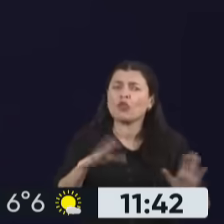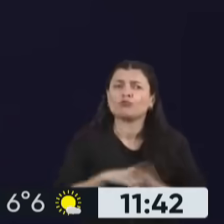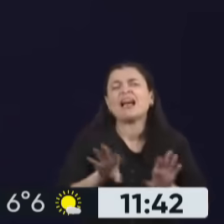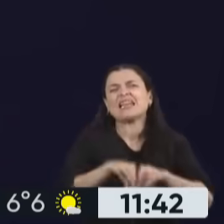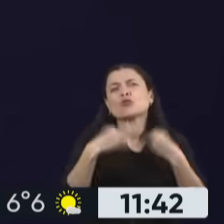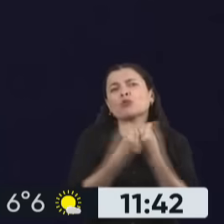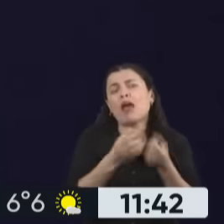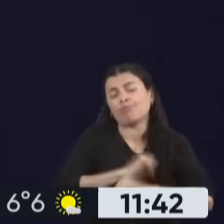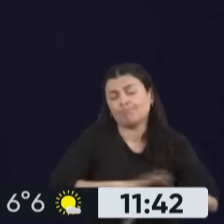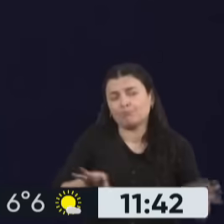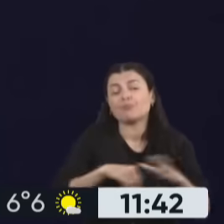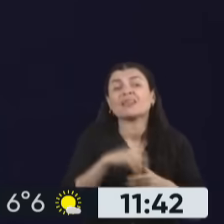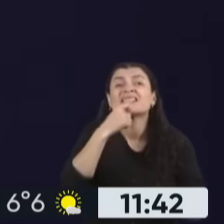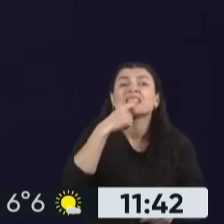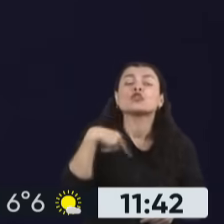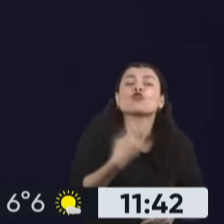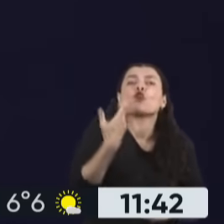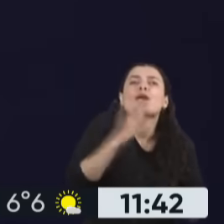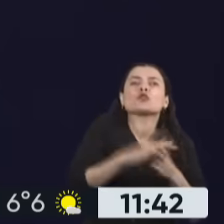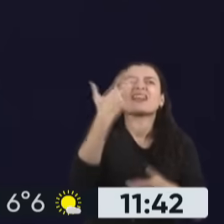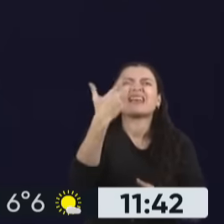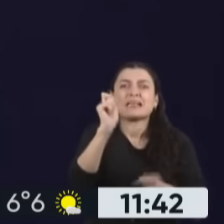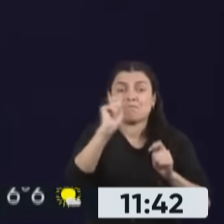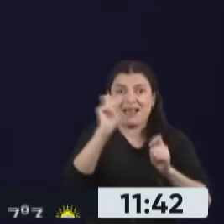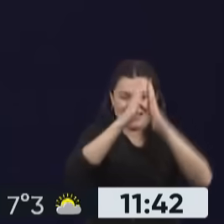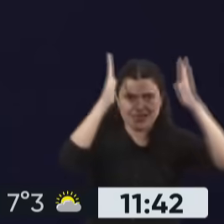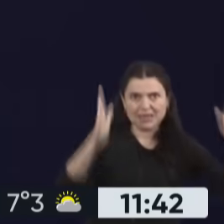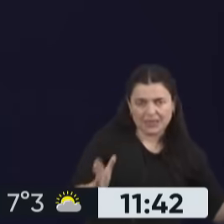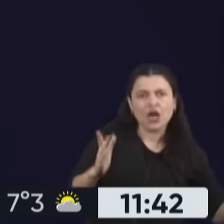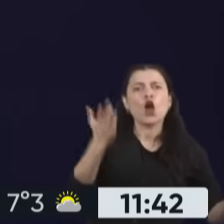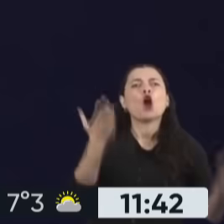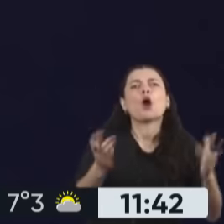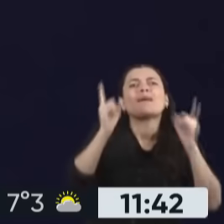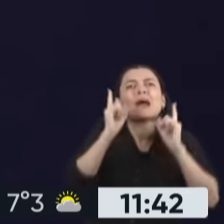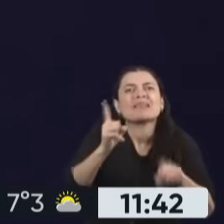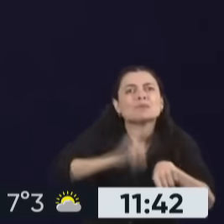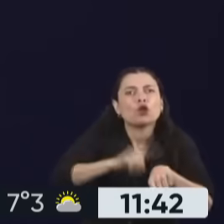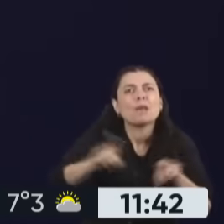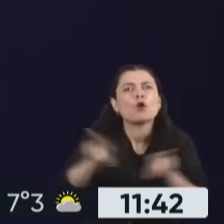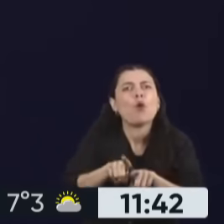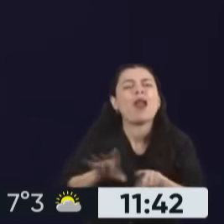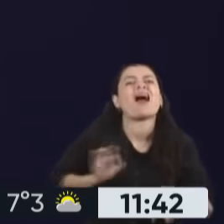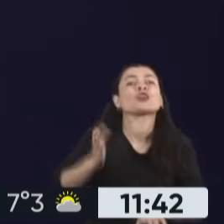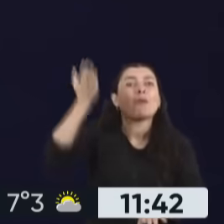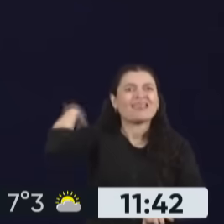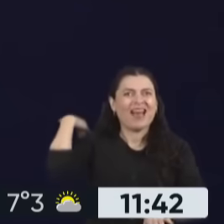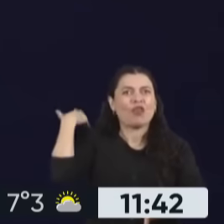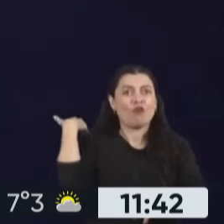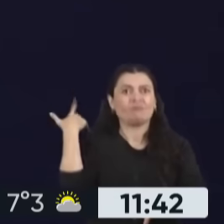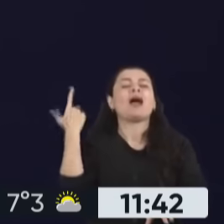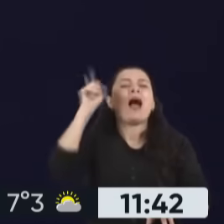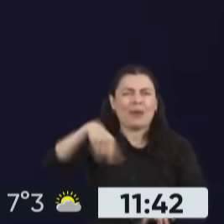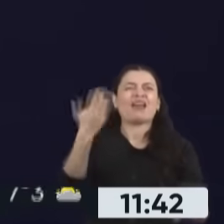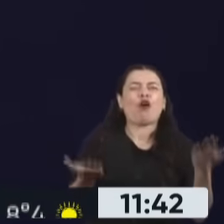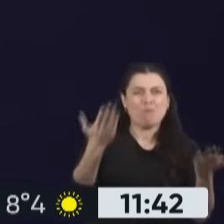Por eso, cuando uno habla de un trimestre, se debe comparar con el mismo trimestre del año pasado para evitar eso, porque sabemos que efectivamente